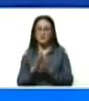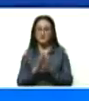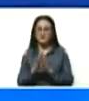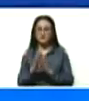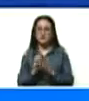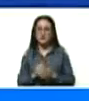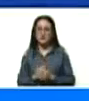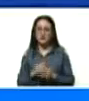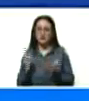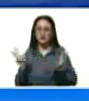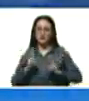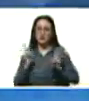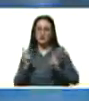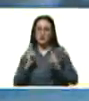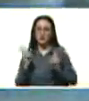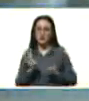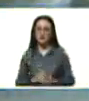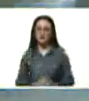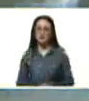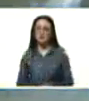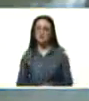y victoriosos.